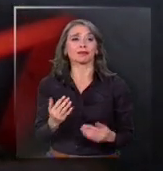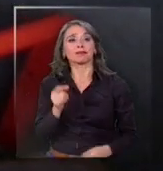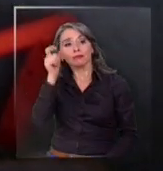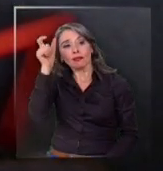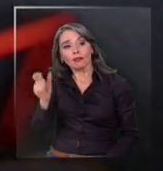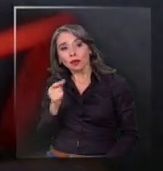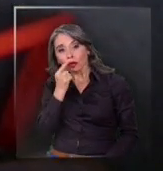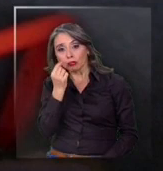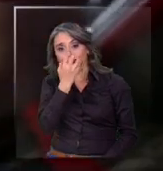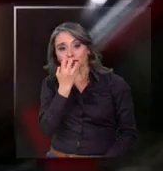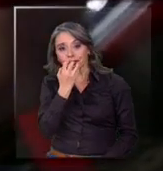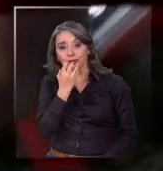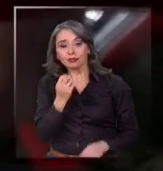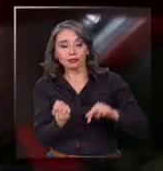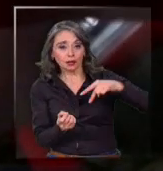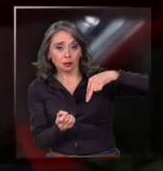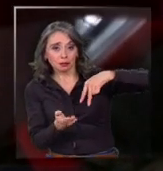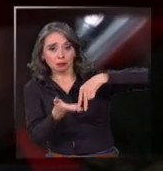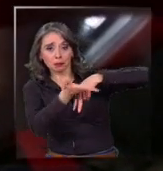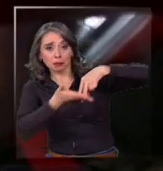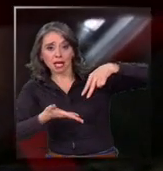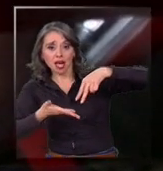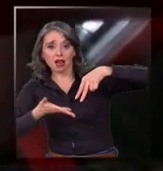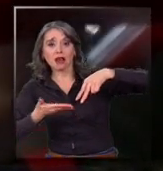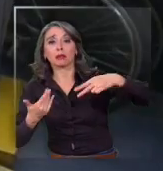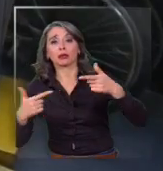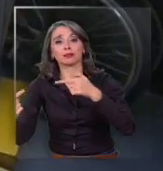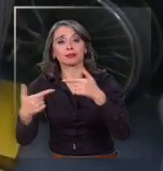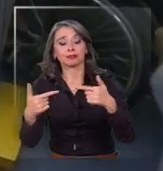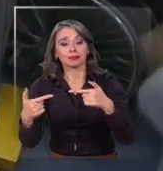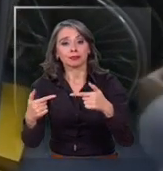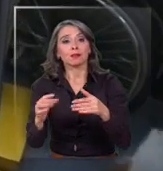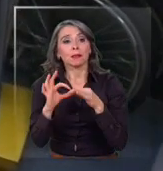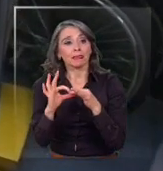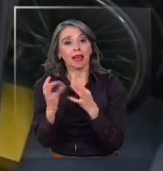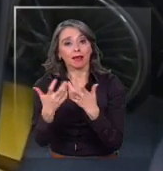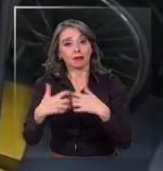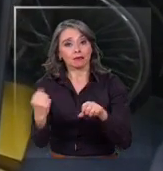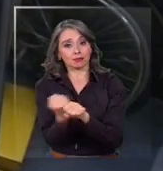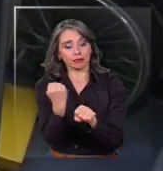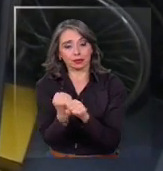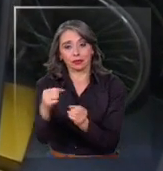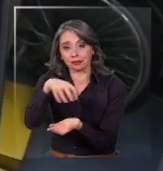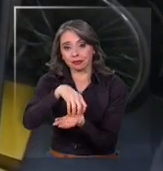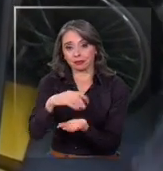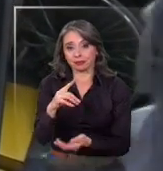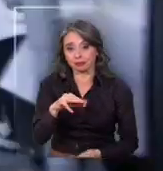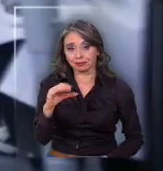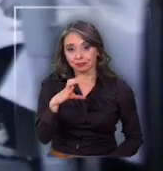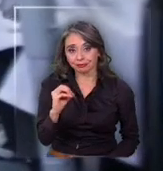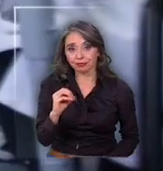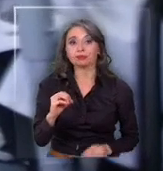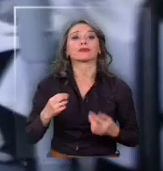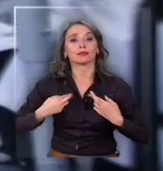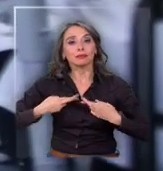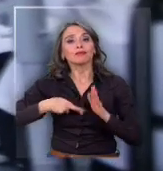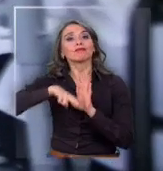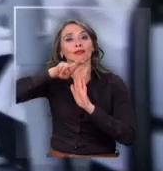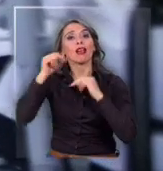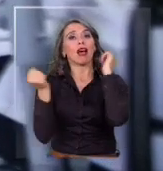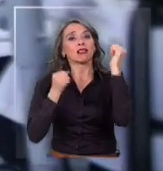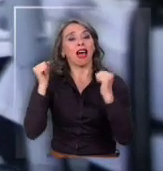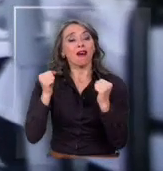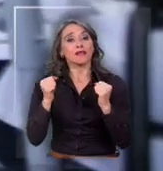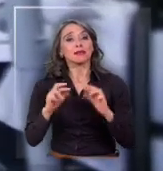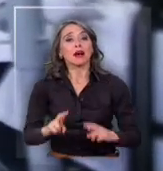Abdul Ghani Gayana perdió ambas piernas en un tiroteo. Gracias al taller ubicado en Damasco, ha podido rehabilitarse y